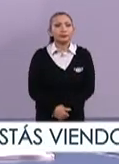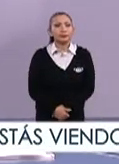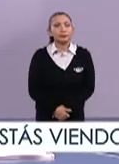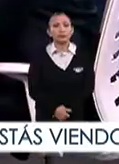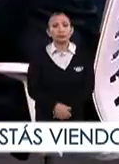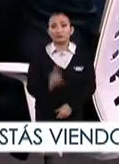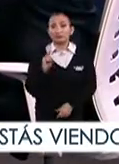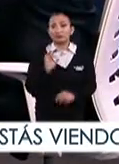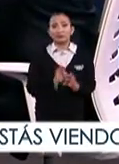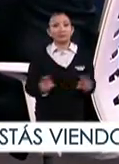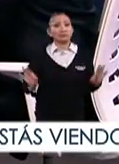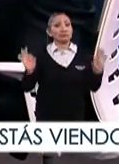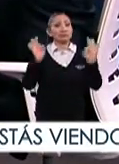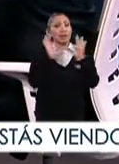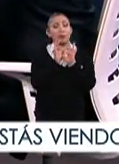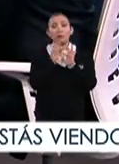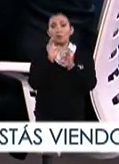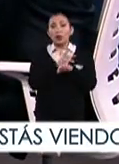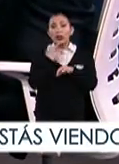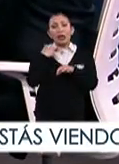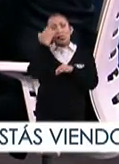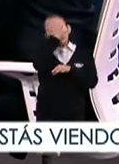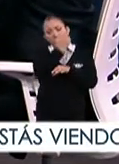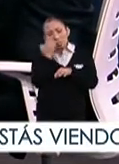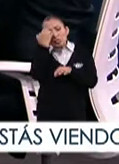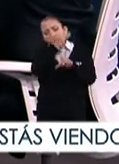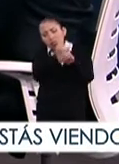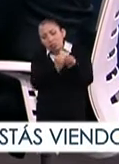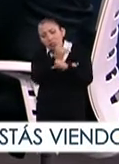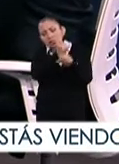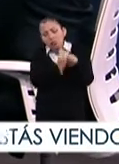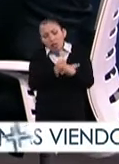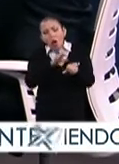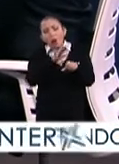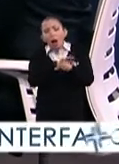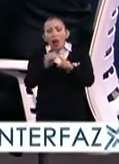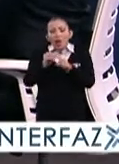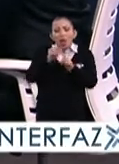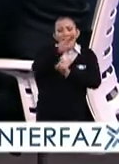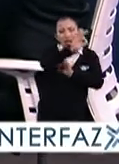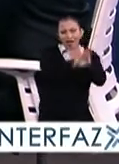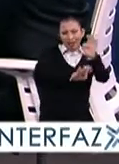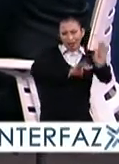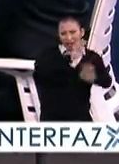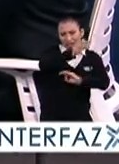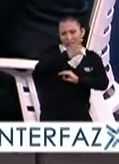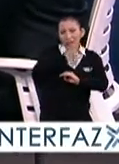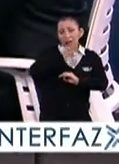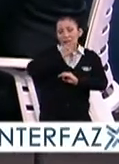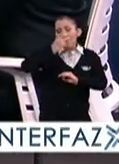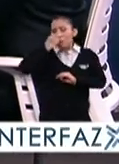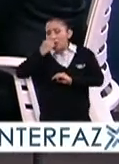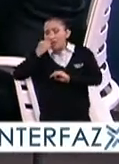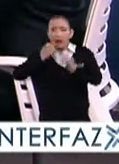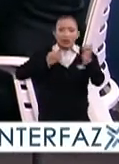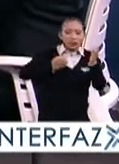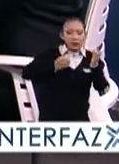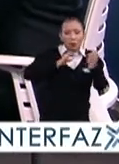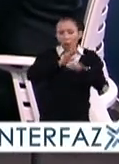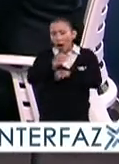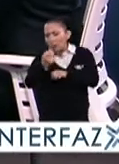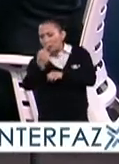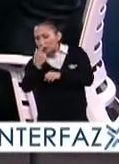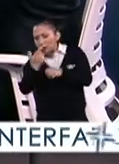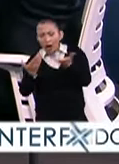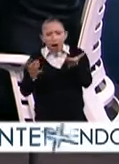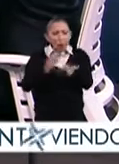de vital importancia, porque por más estudios que se han hecho de qué es lo que más impacta en el tratamiento de la diabetes, y la alimentación, el ejercicio, los